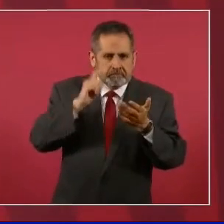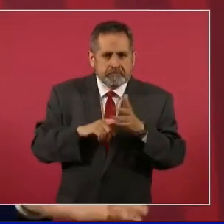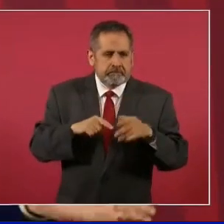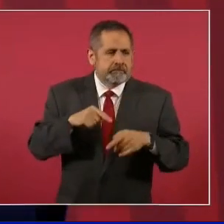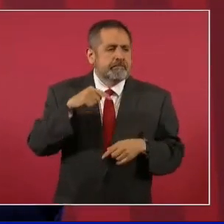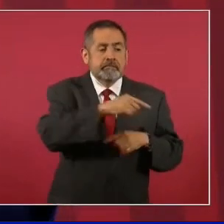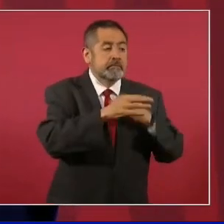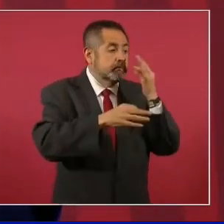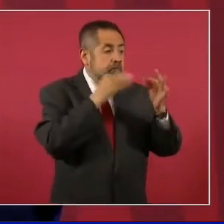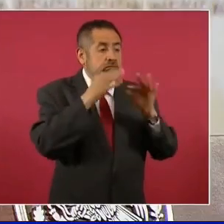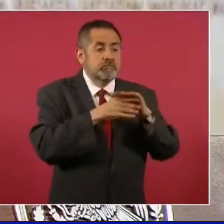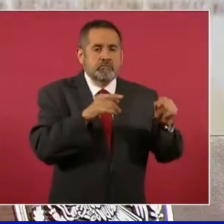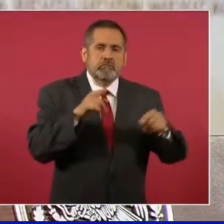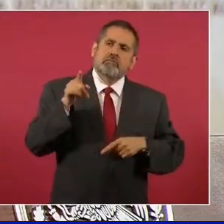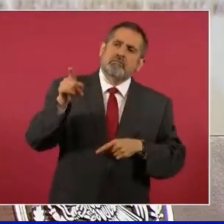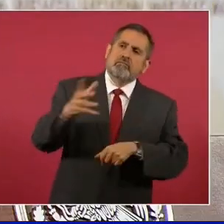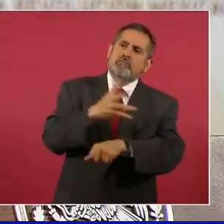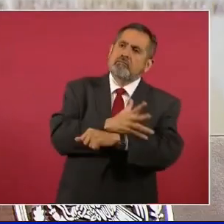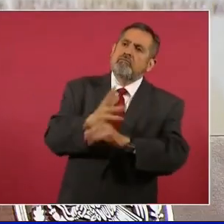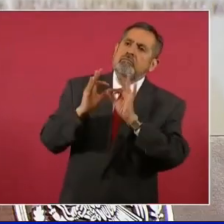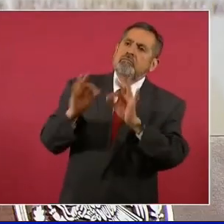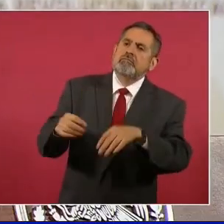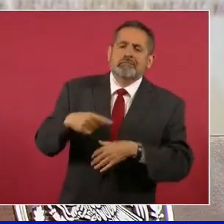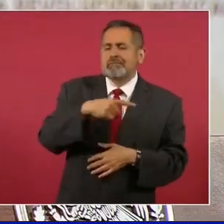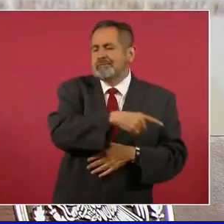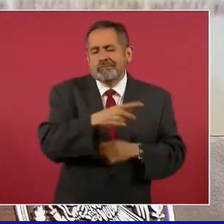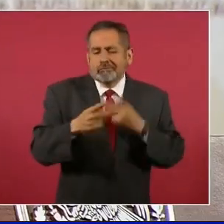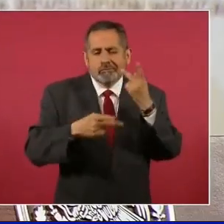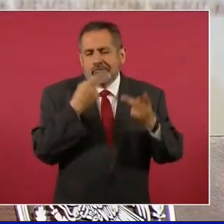decir la prensa?